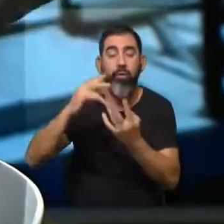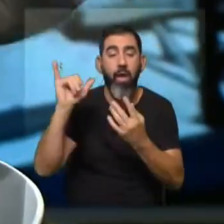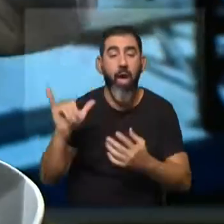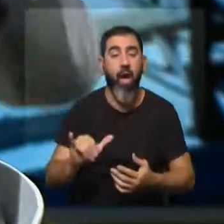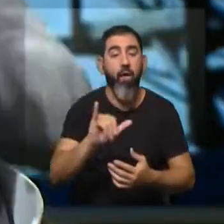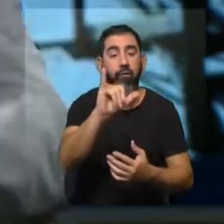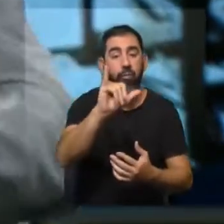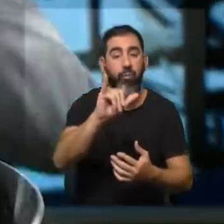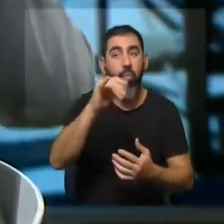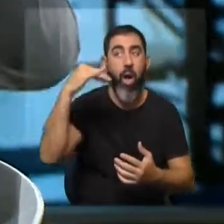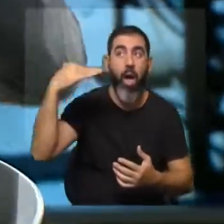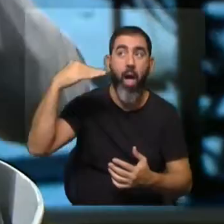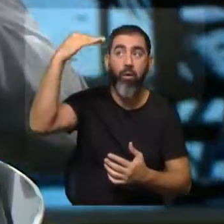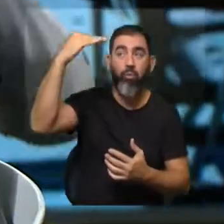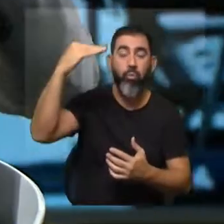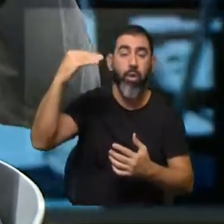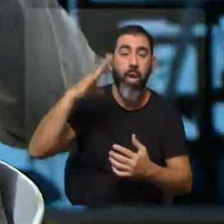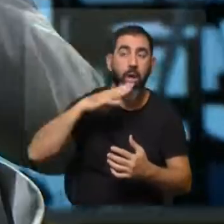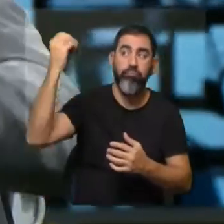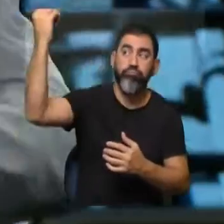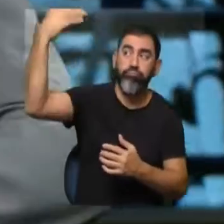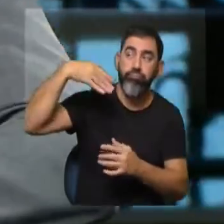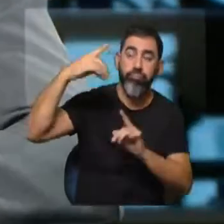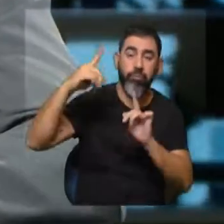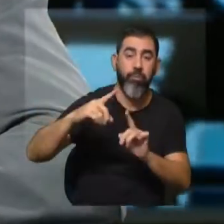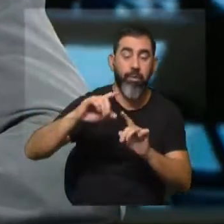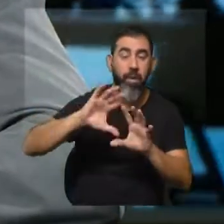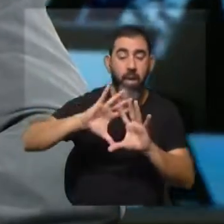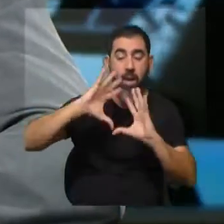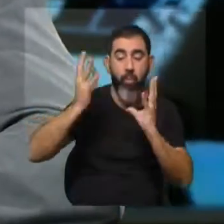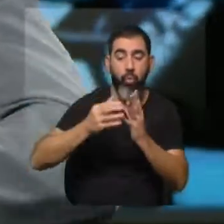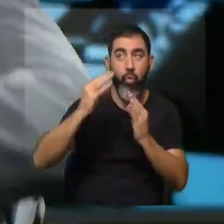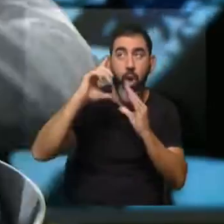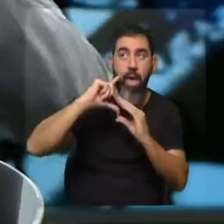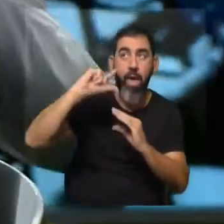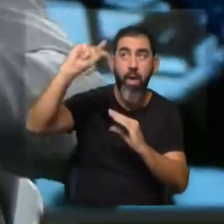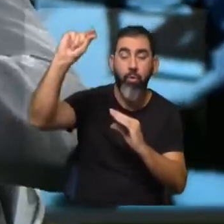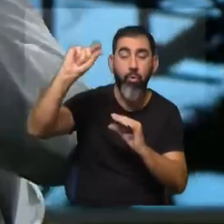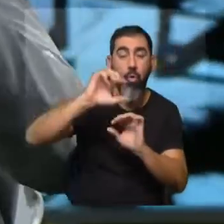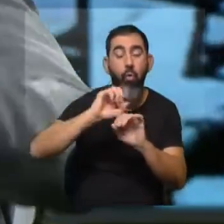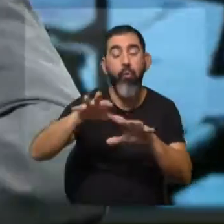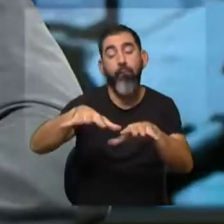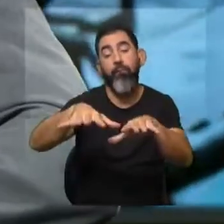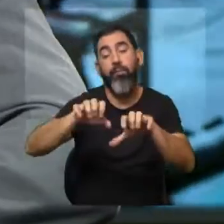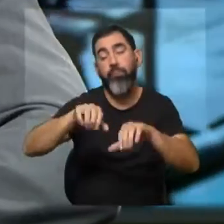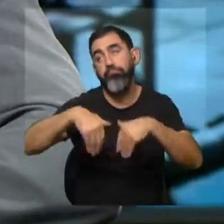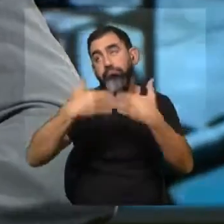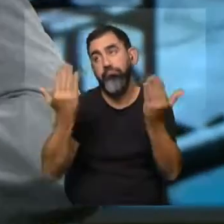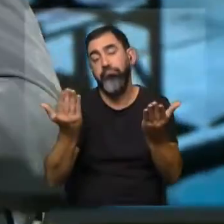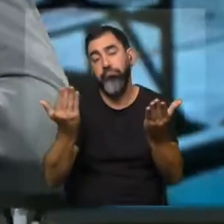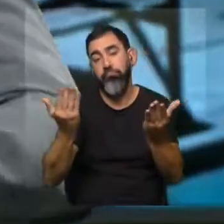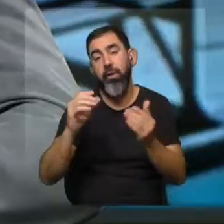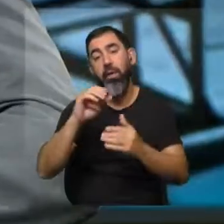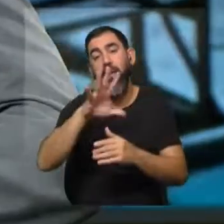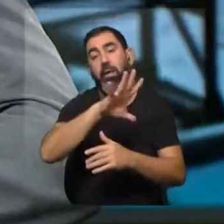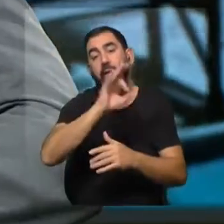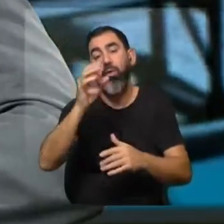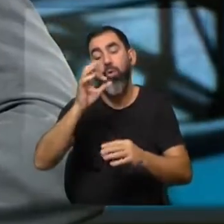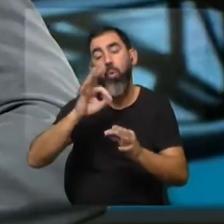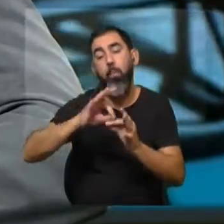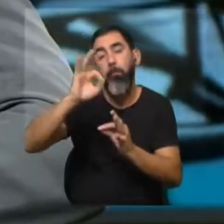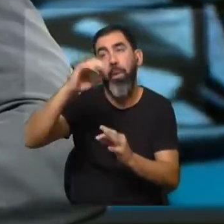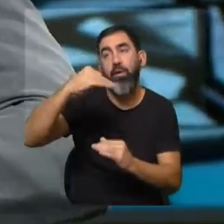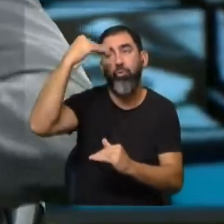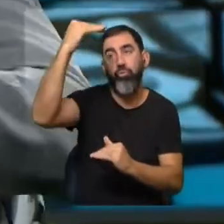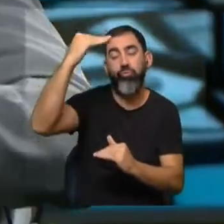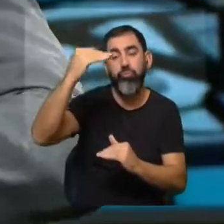a una cierta altura recibe más rayos cósmicos, que también tiene radiación, o vivir, yo qué sé, a 500 metros de altura, como